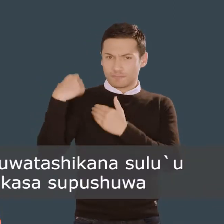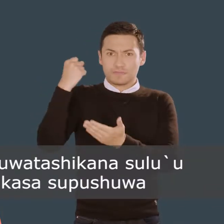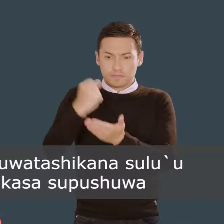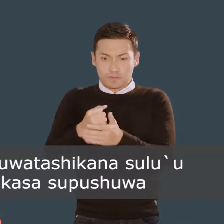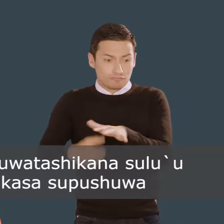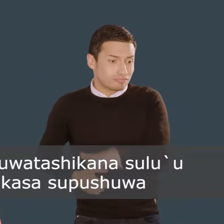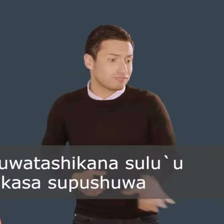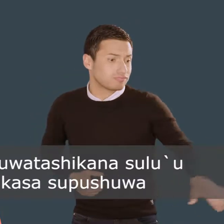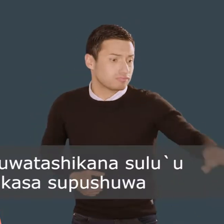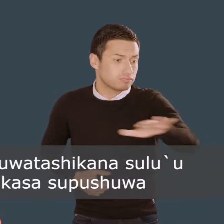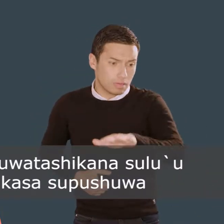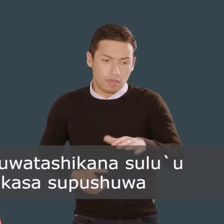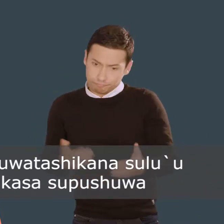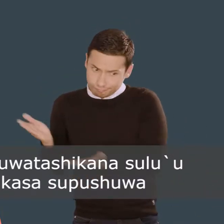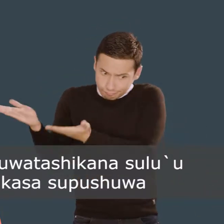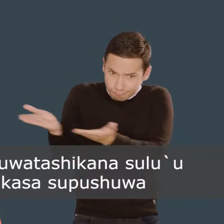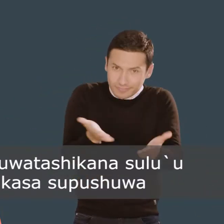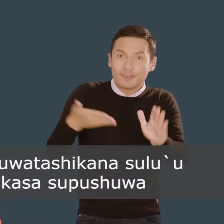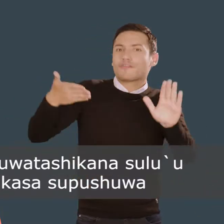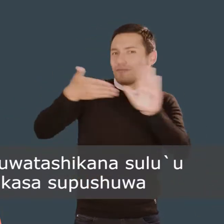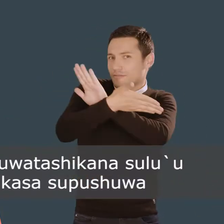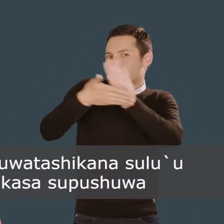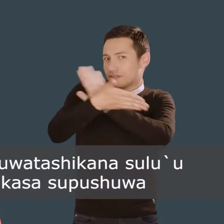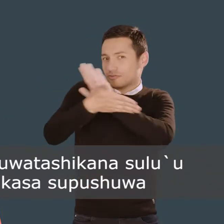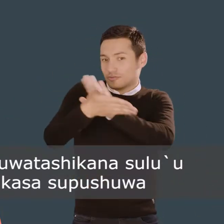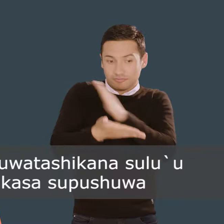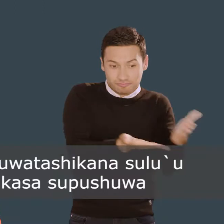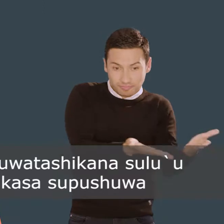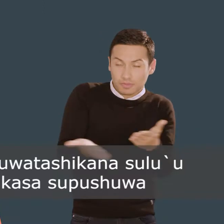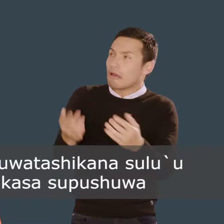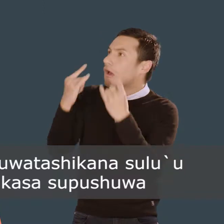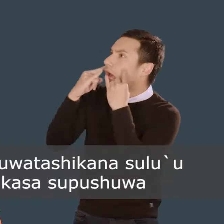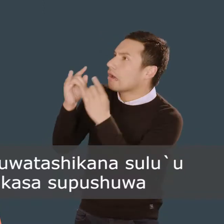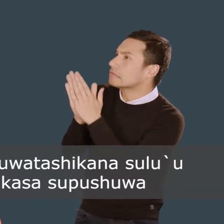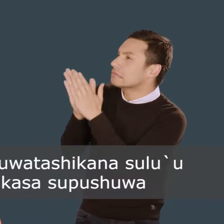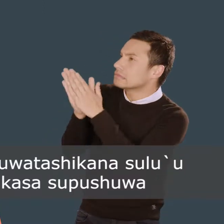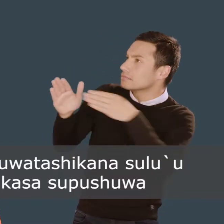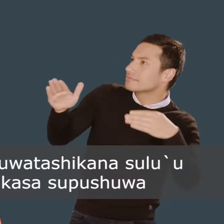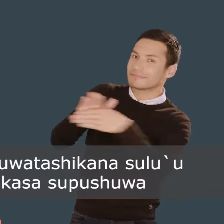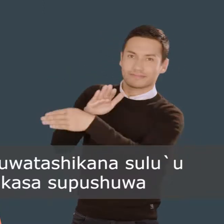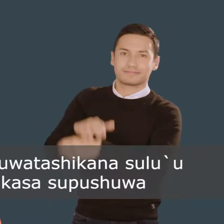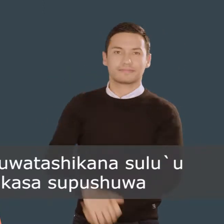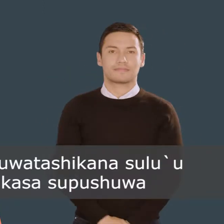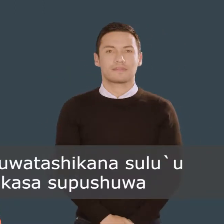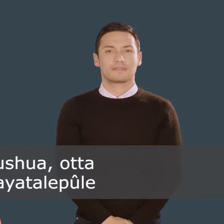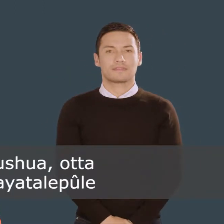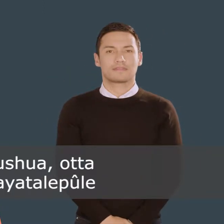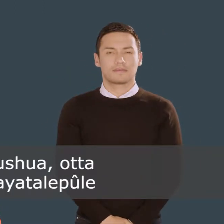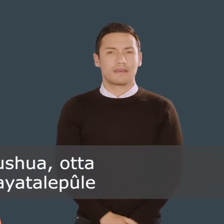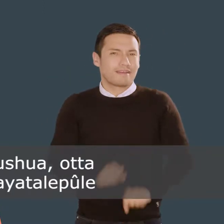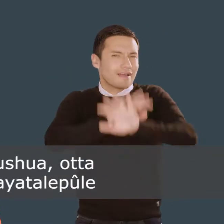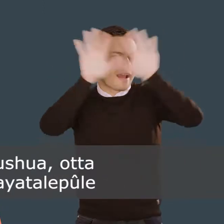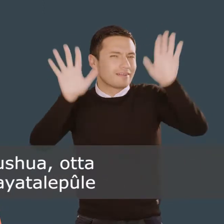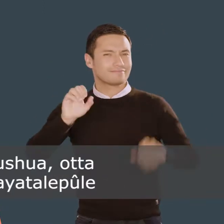deber hacia nosotros como ciudadanos darnos, que es pues esa información a que todos nos concierne, ¿no?